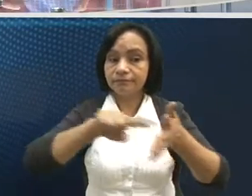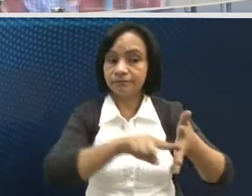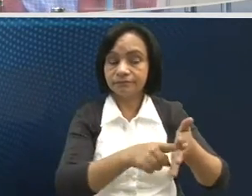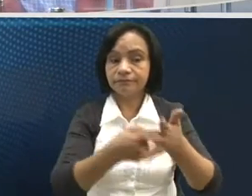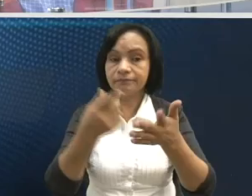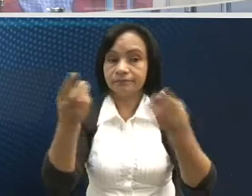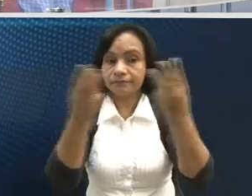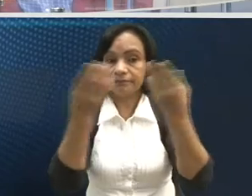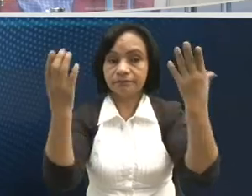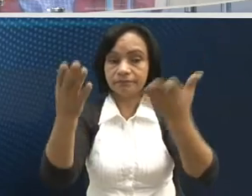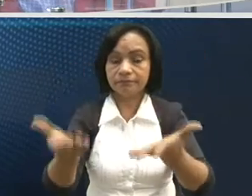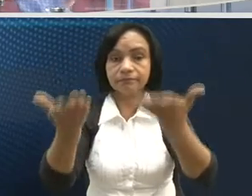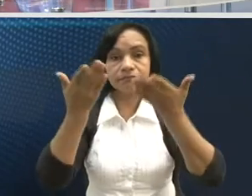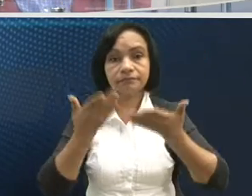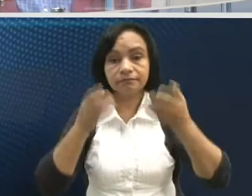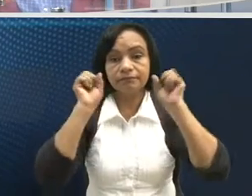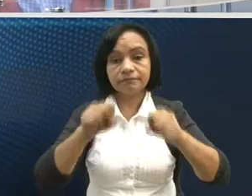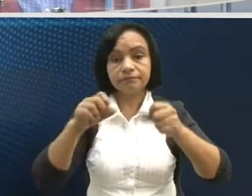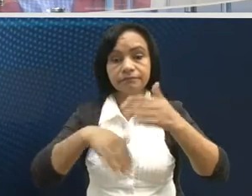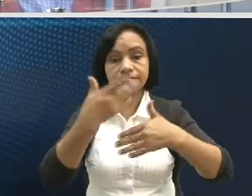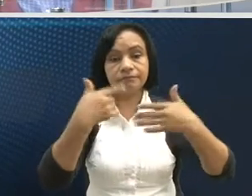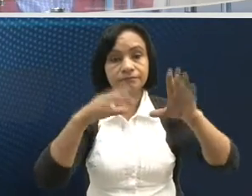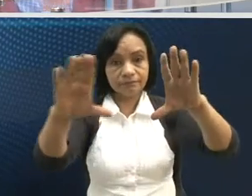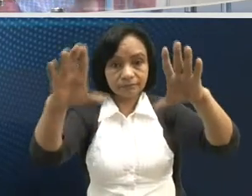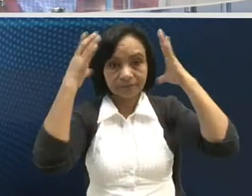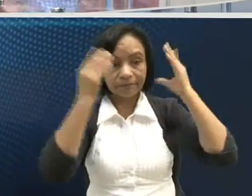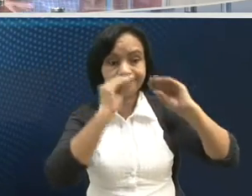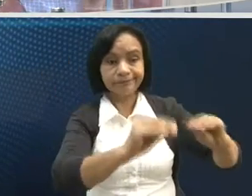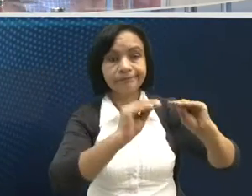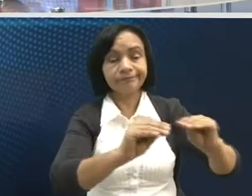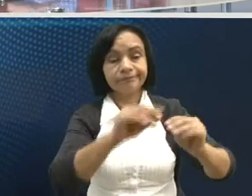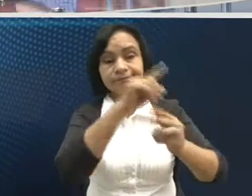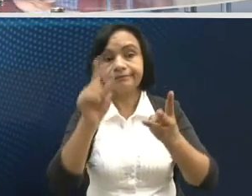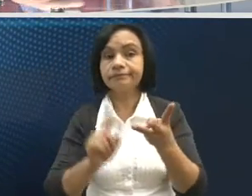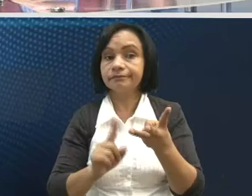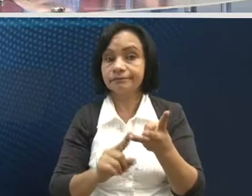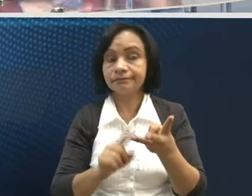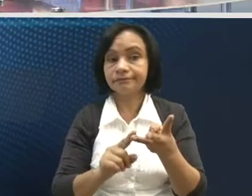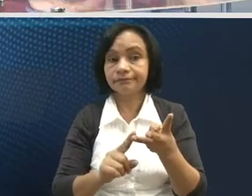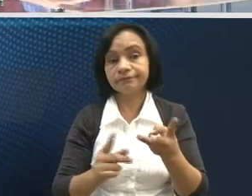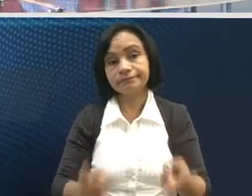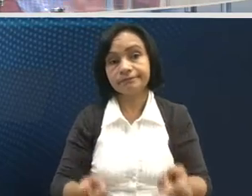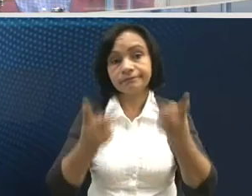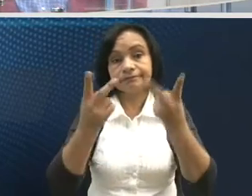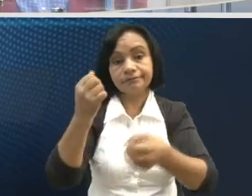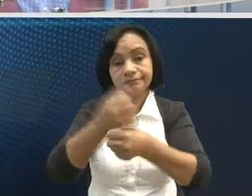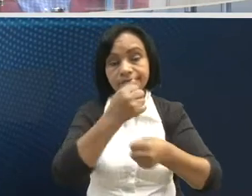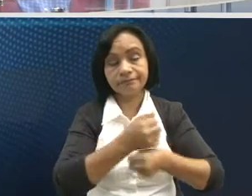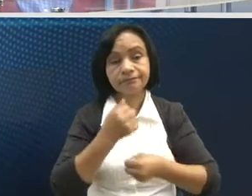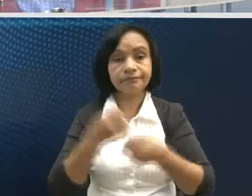tengan los elementos necesarios para poder hacer una buena clase. Y el tercer elemento tiene que ver con las condiciones de vida y trabajo de los